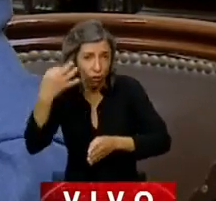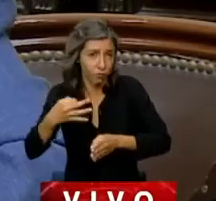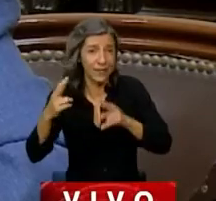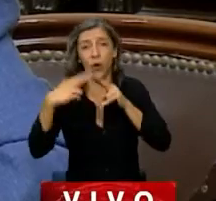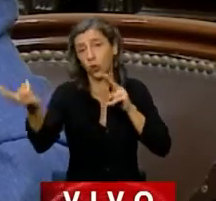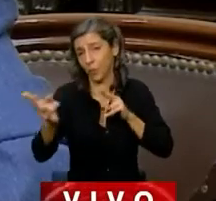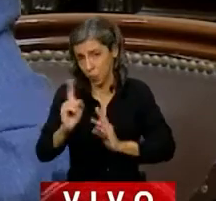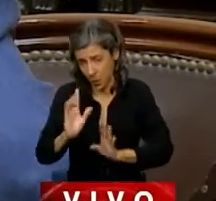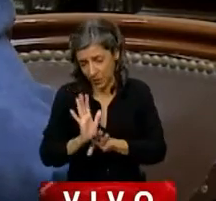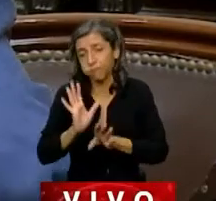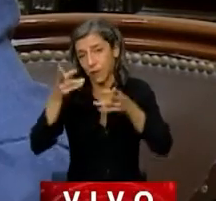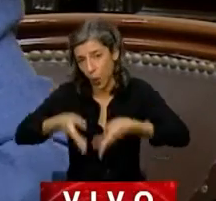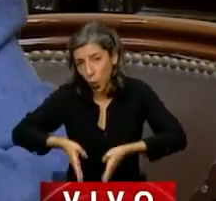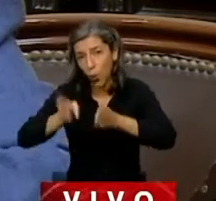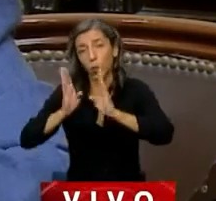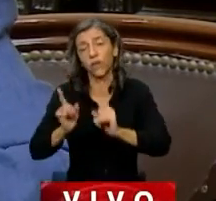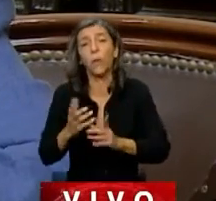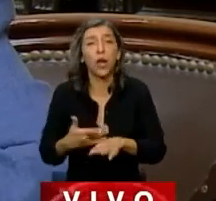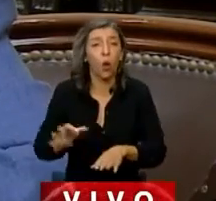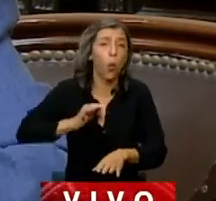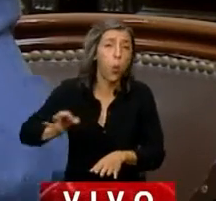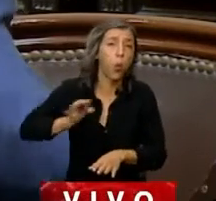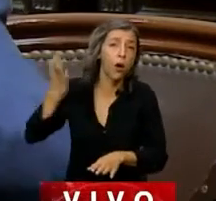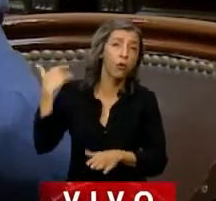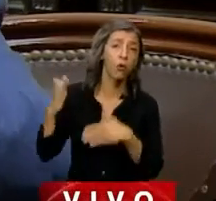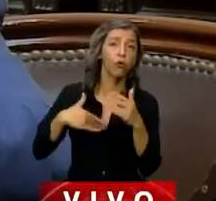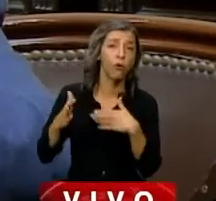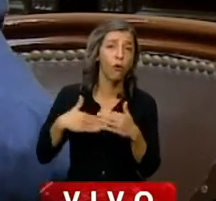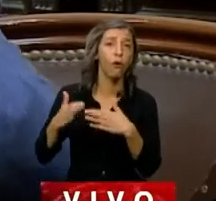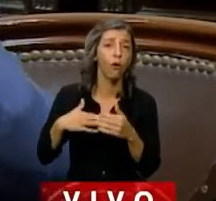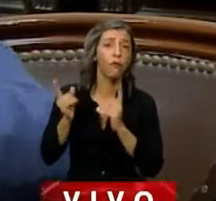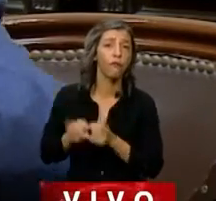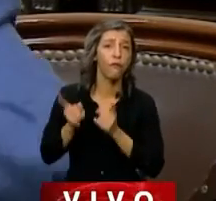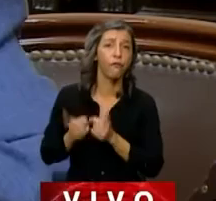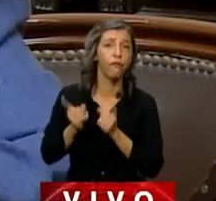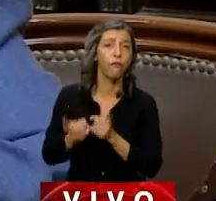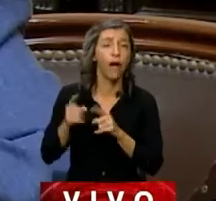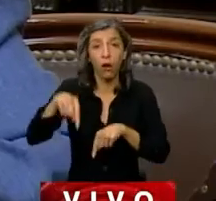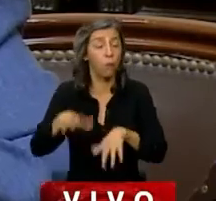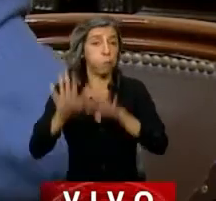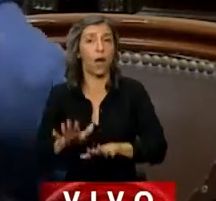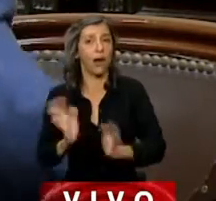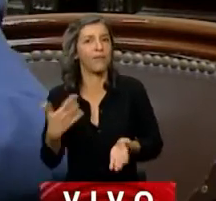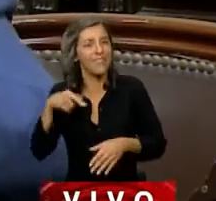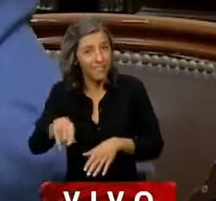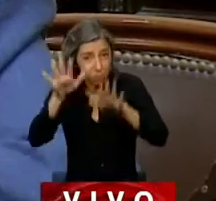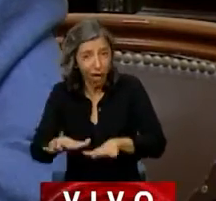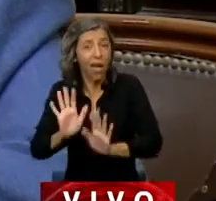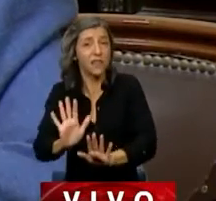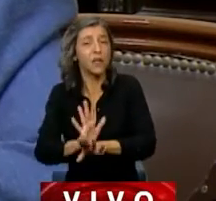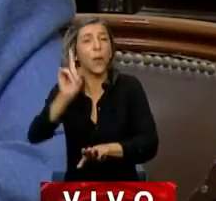autopista finalmente todavía, se está haciendo hace tantos años y nunca se termina, y hoy está paralizada y causa tremenda cantidad de accidentes. La